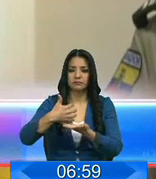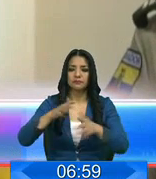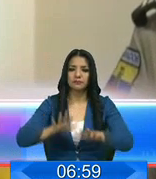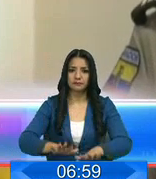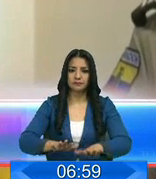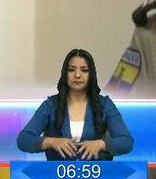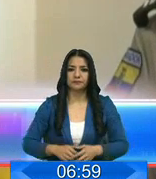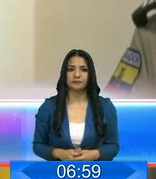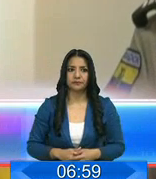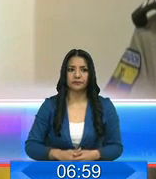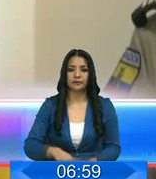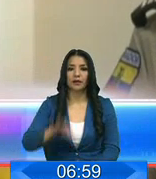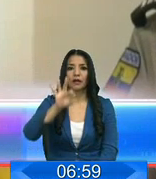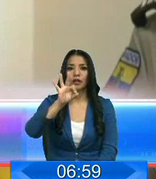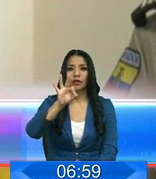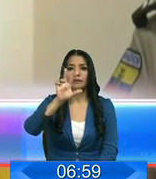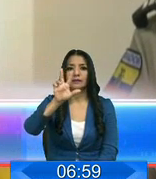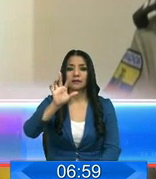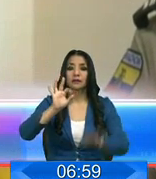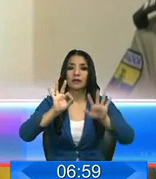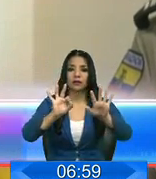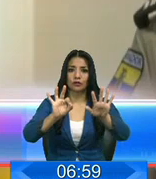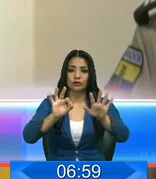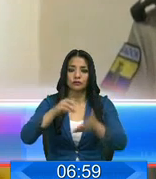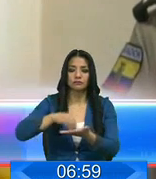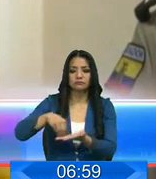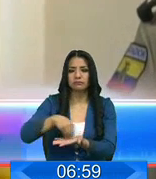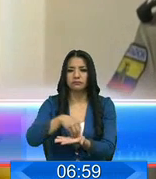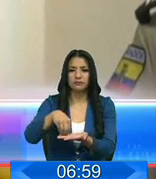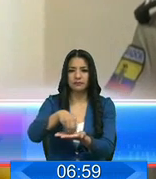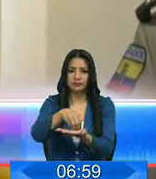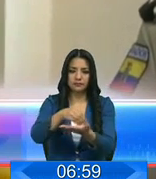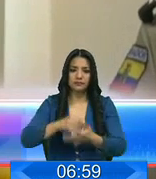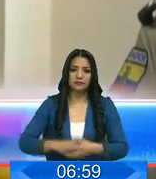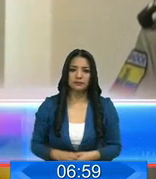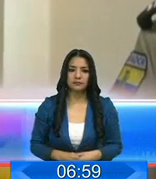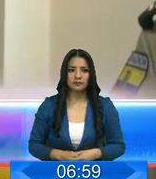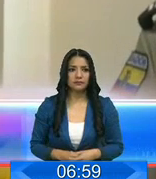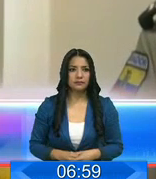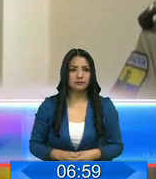de 938 dosis. En este caso,